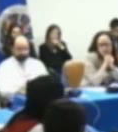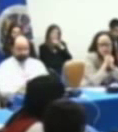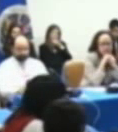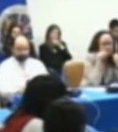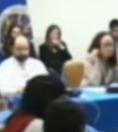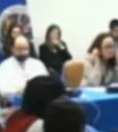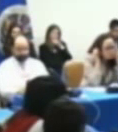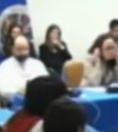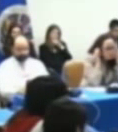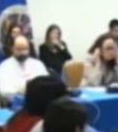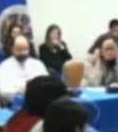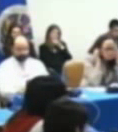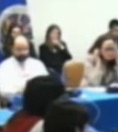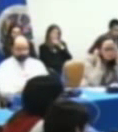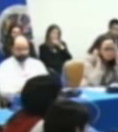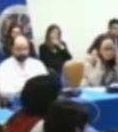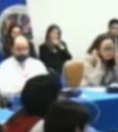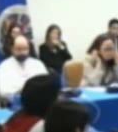nombre es Renata Bregaglio.